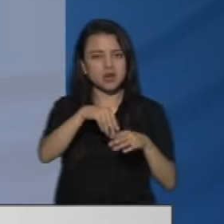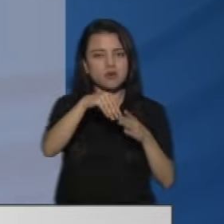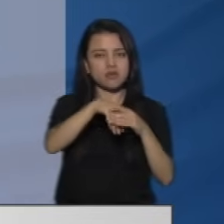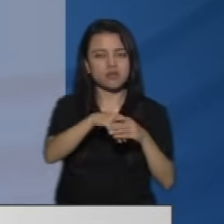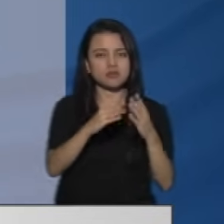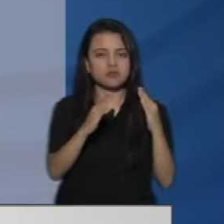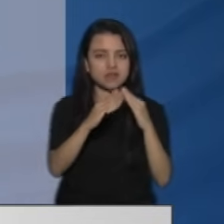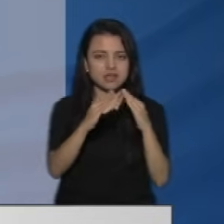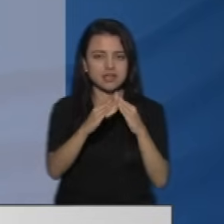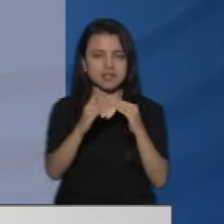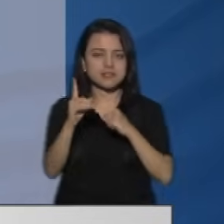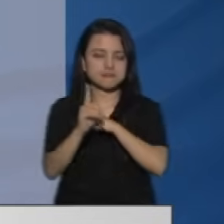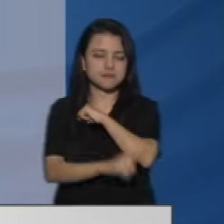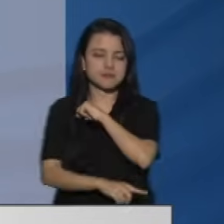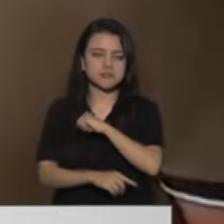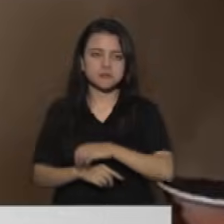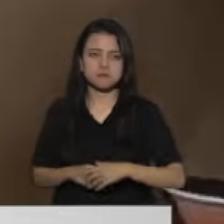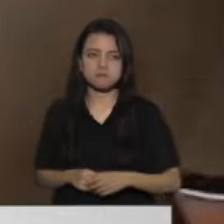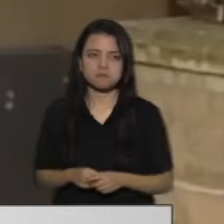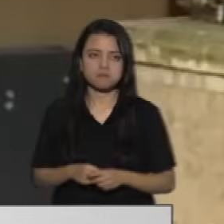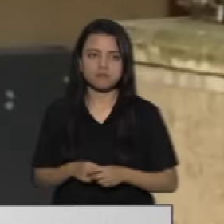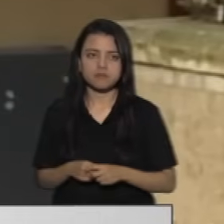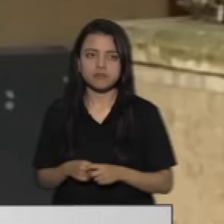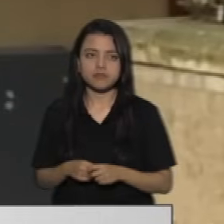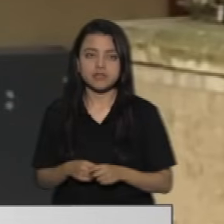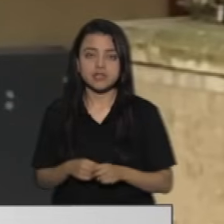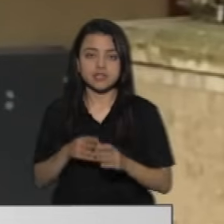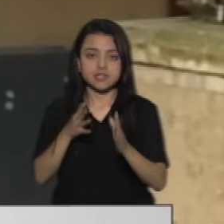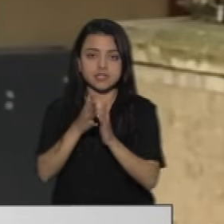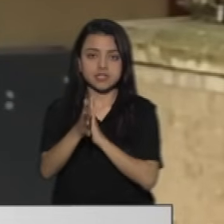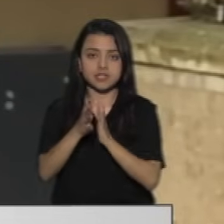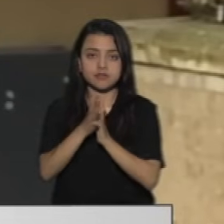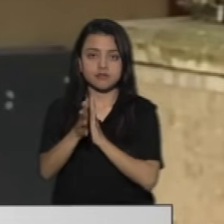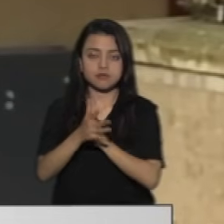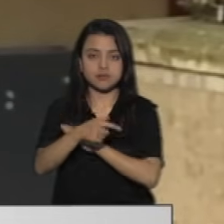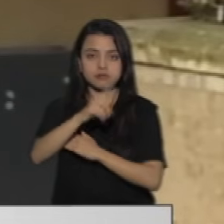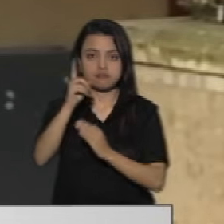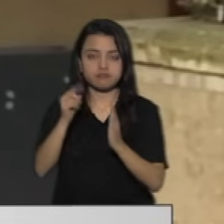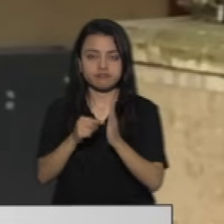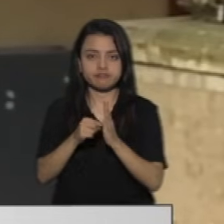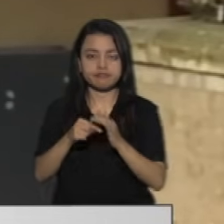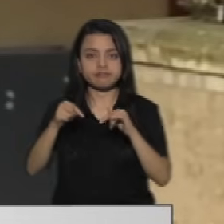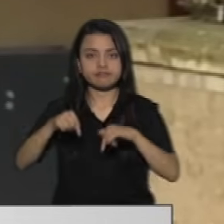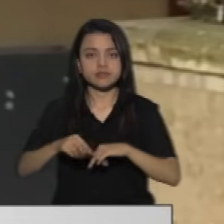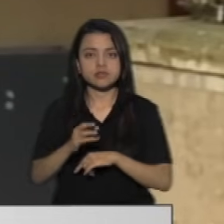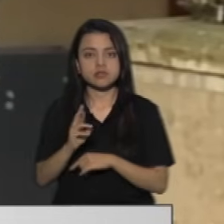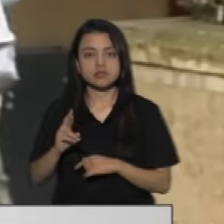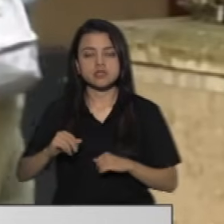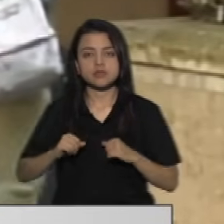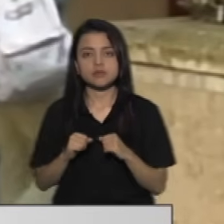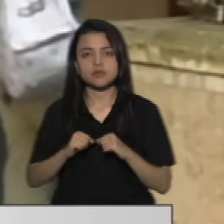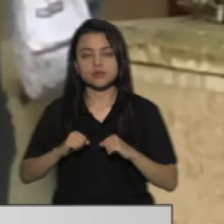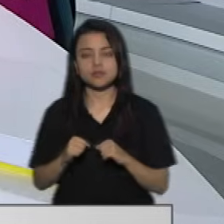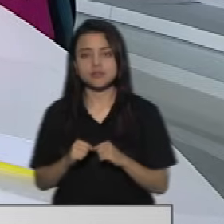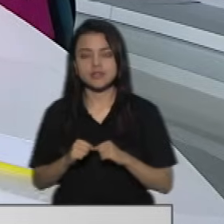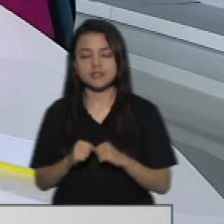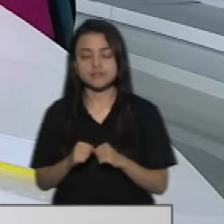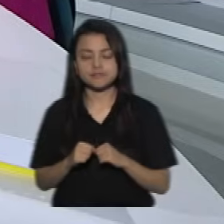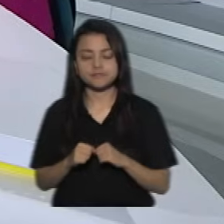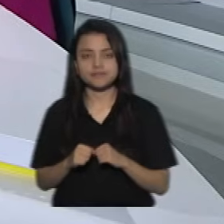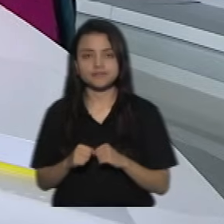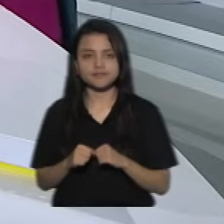esa camioneta. Esta es toda la información desde el oriente de la capital de la República. Nicolás Romero para Noticentro 1